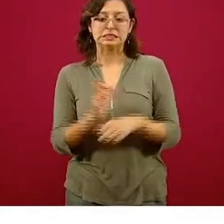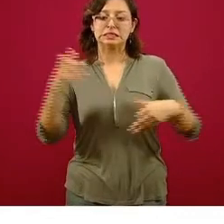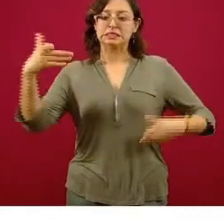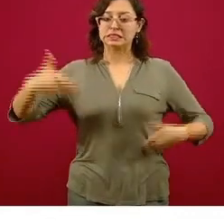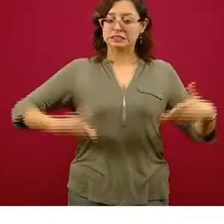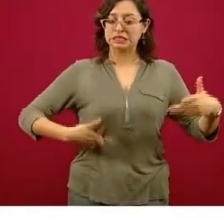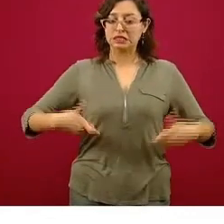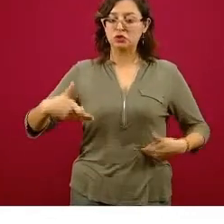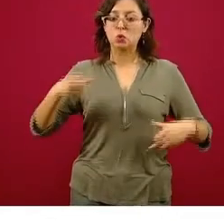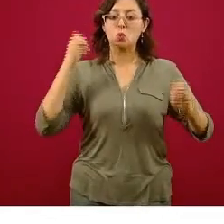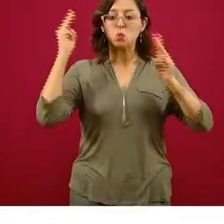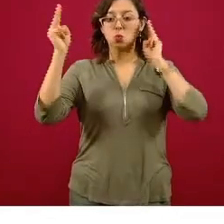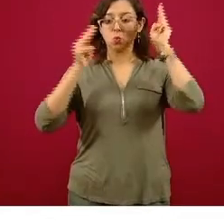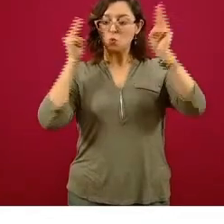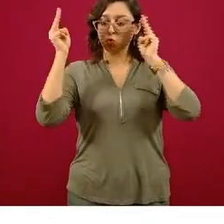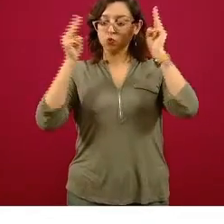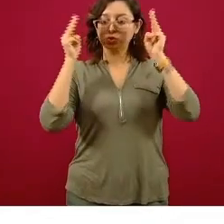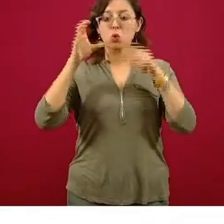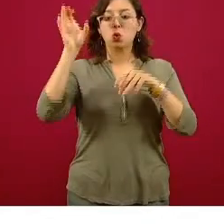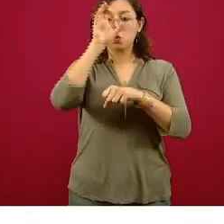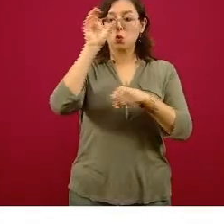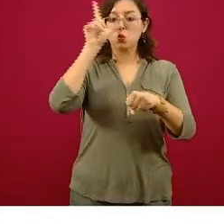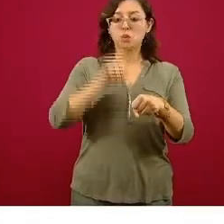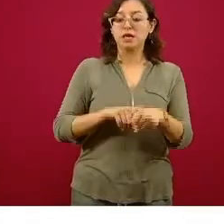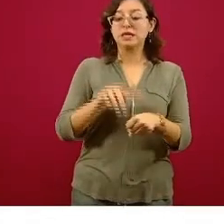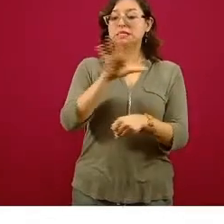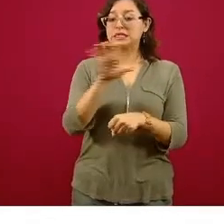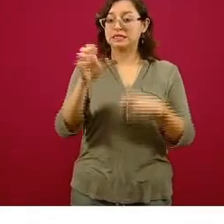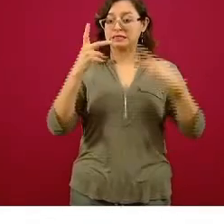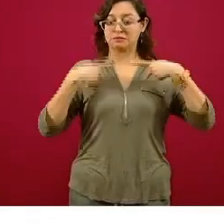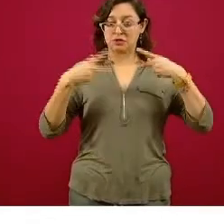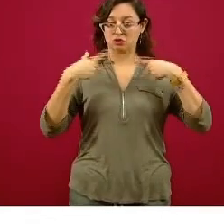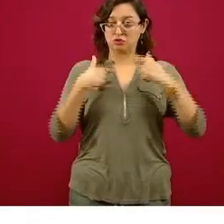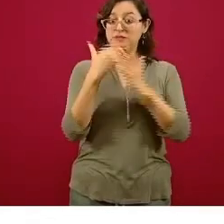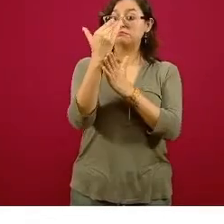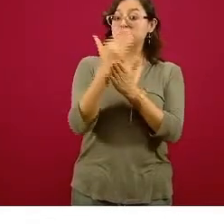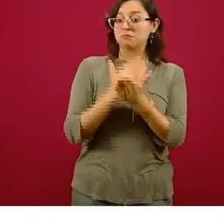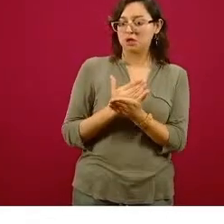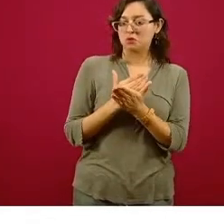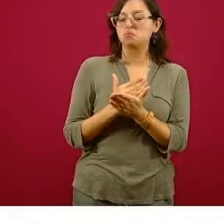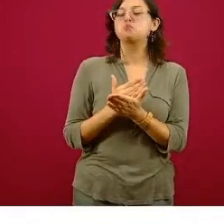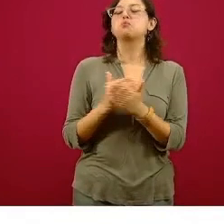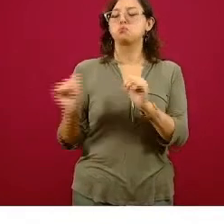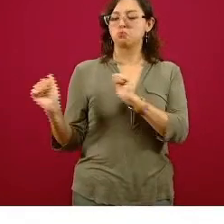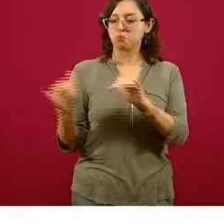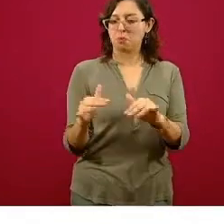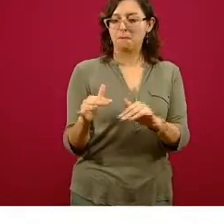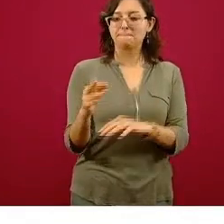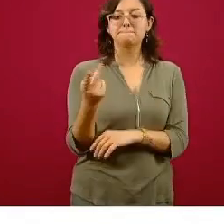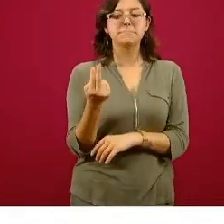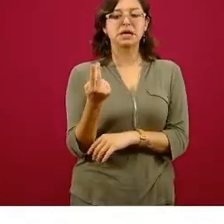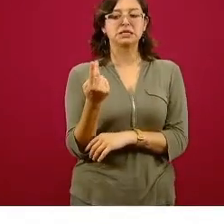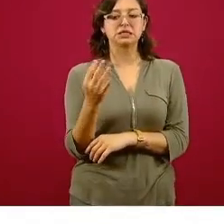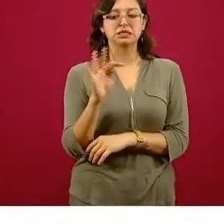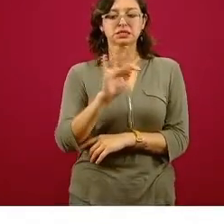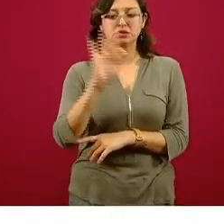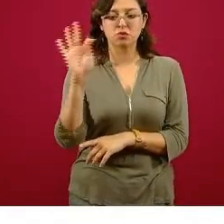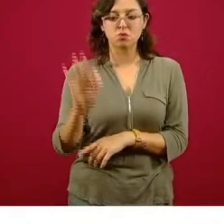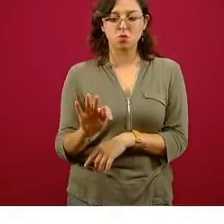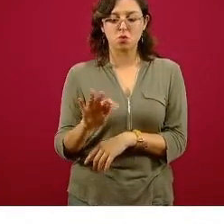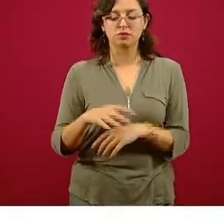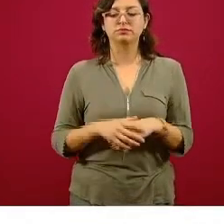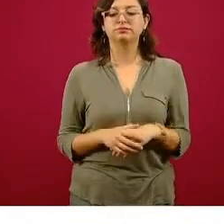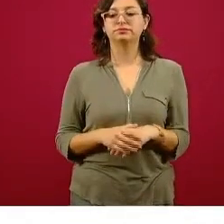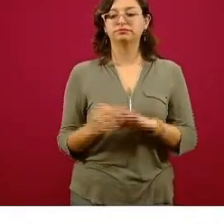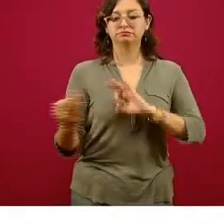museos o eventos culturales con menos de 500 personas, pueden hacerlo con un aforo de un 25%. 1% y